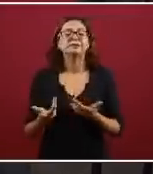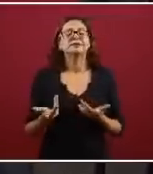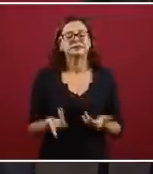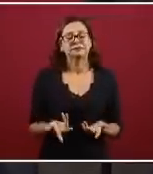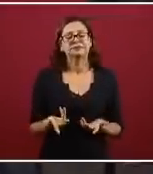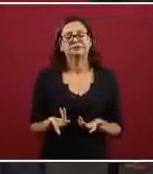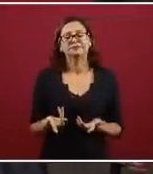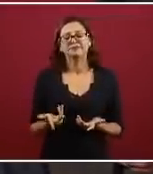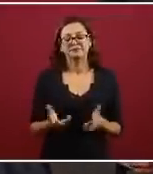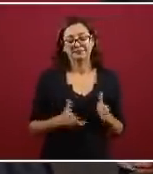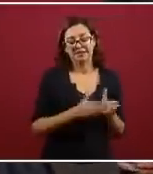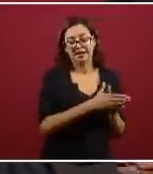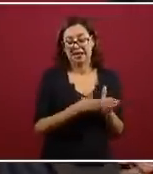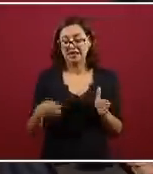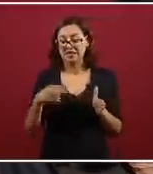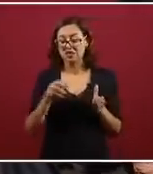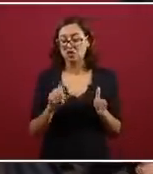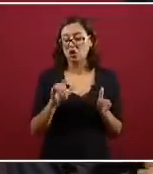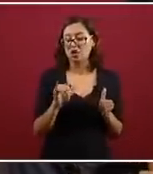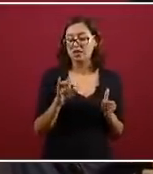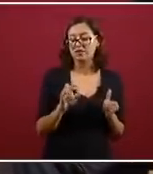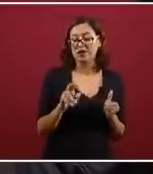hubo en el periodo neoliberal un plan